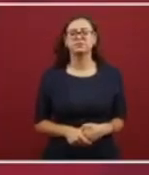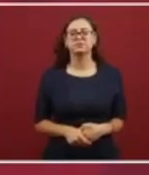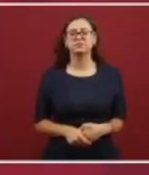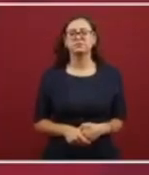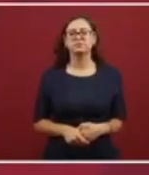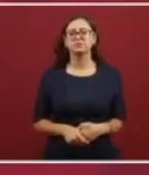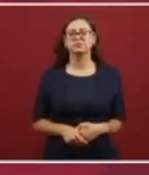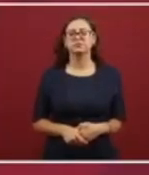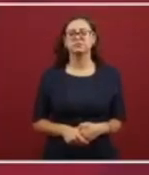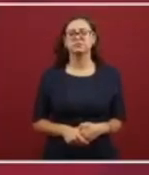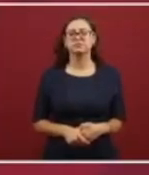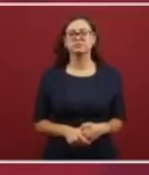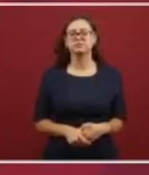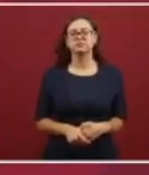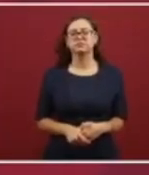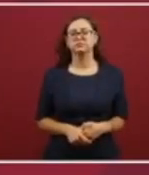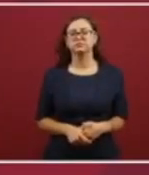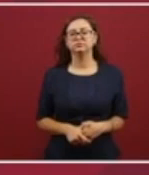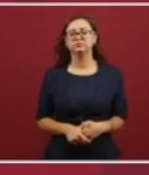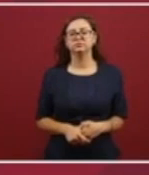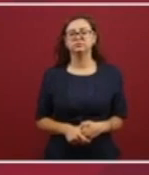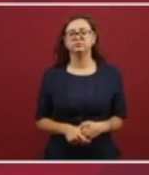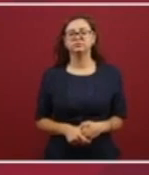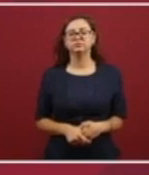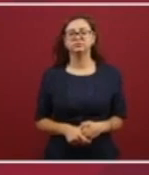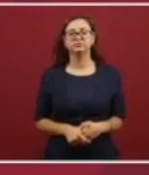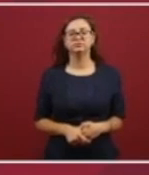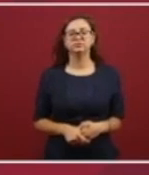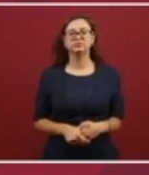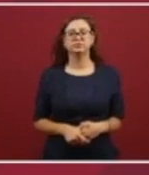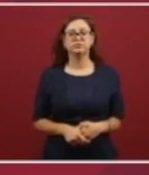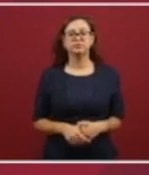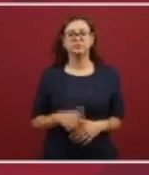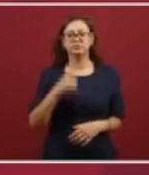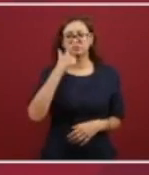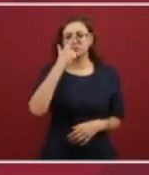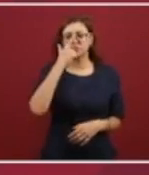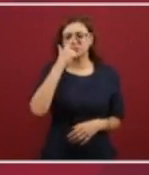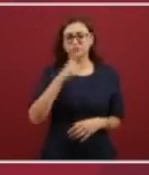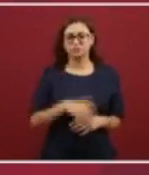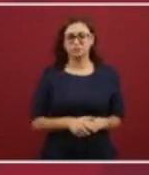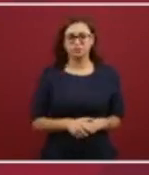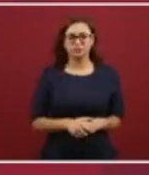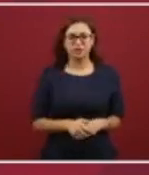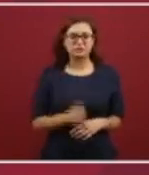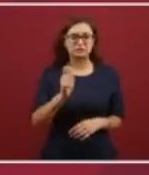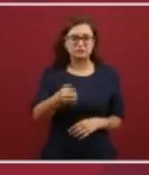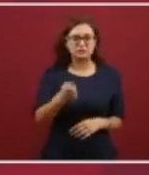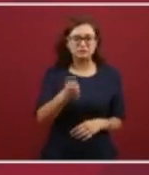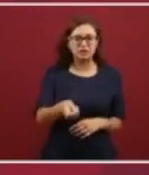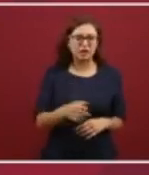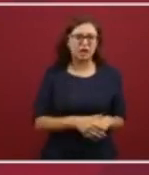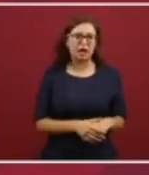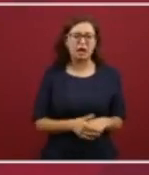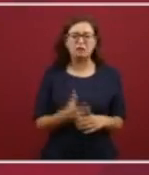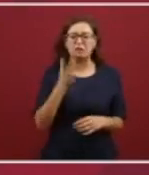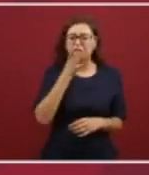Entonces, pues no fue que no se les permitió poner un semáforo